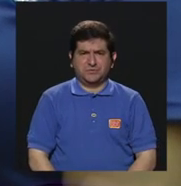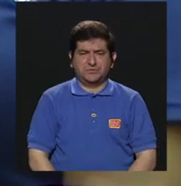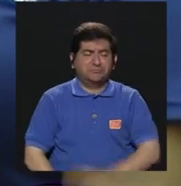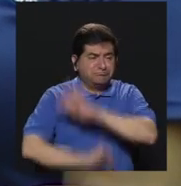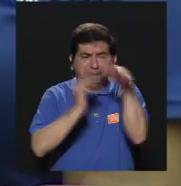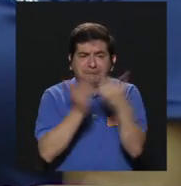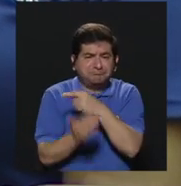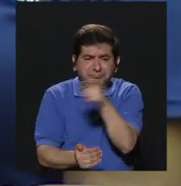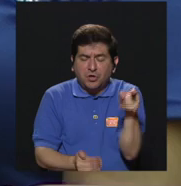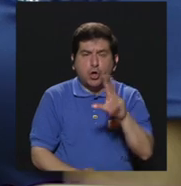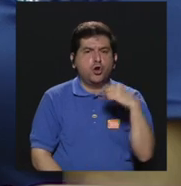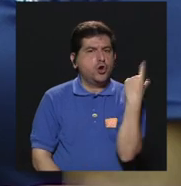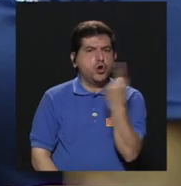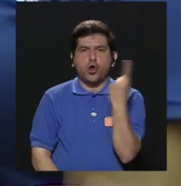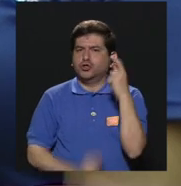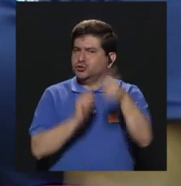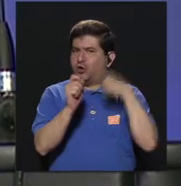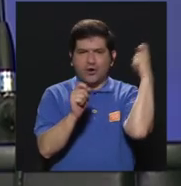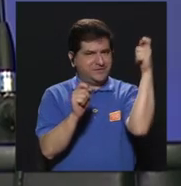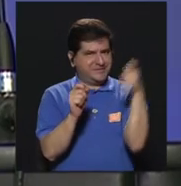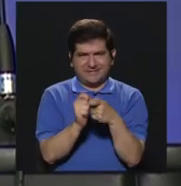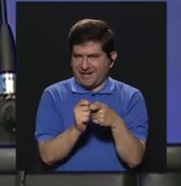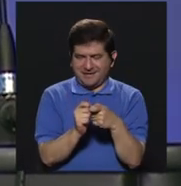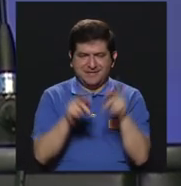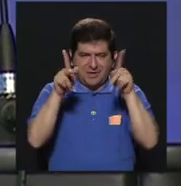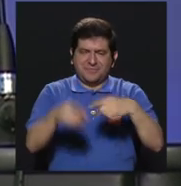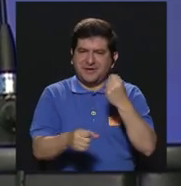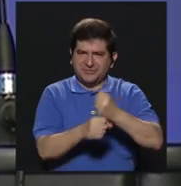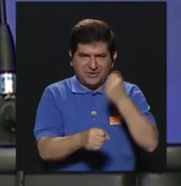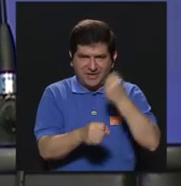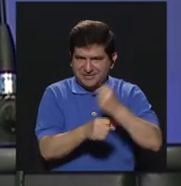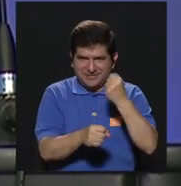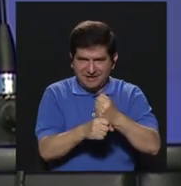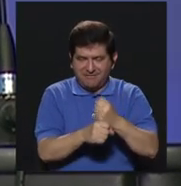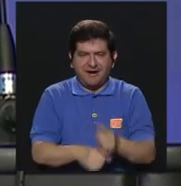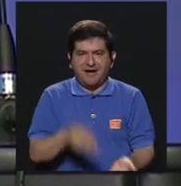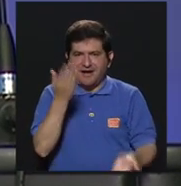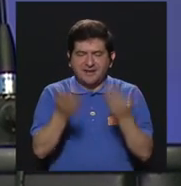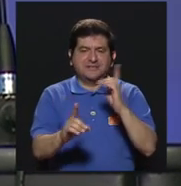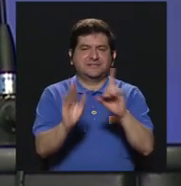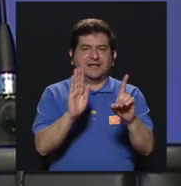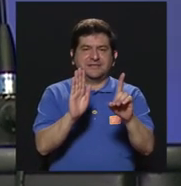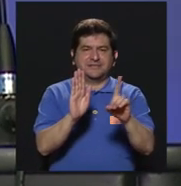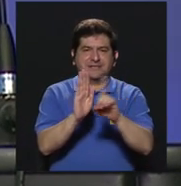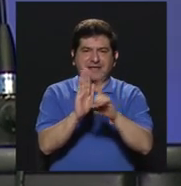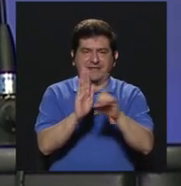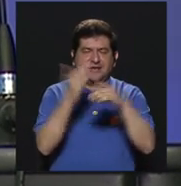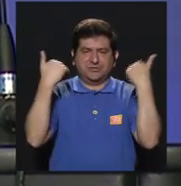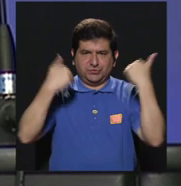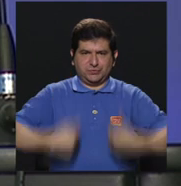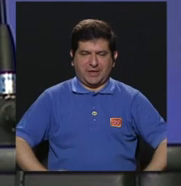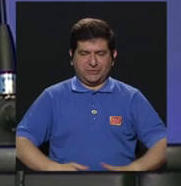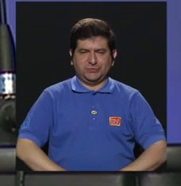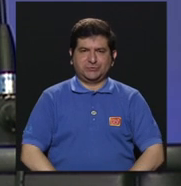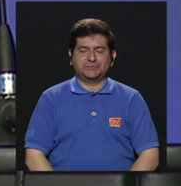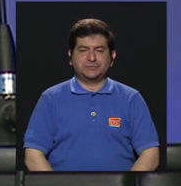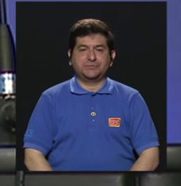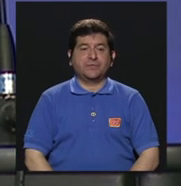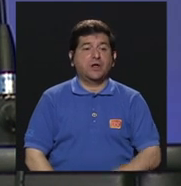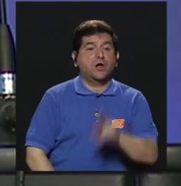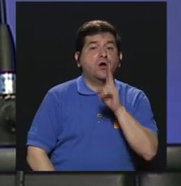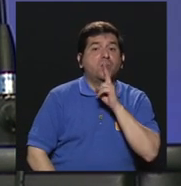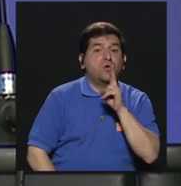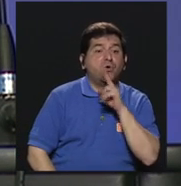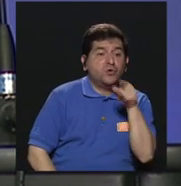etcétera. No solo estrictamente los que trabajamos en derechos humanos. Dice, Honduras